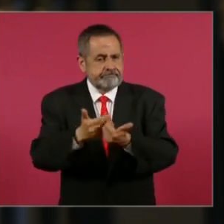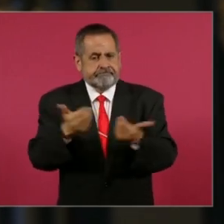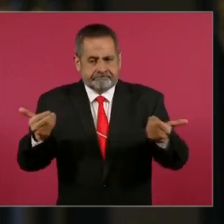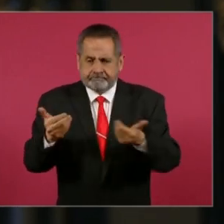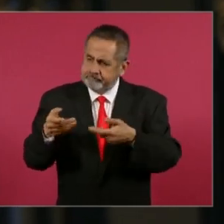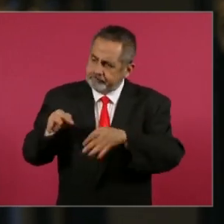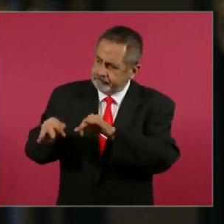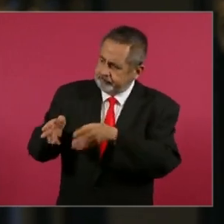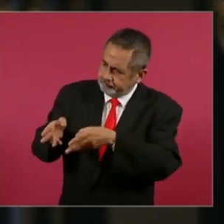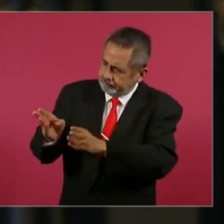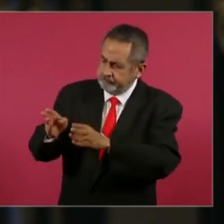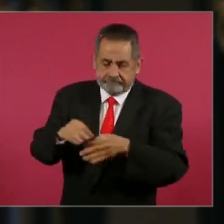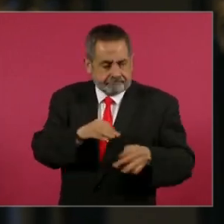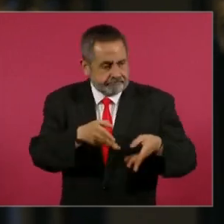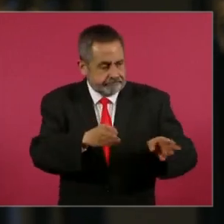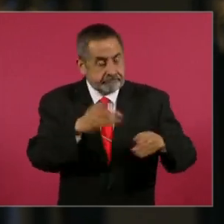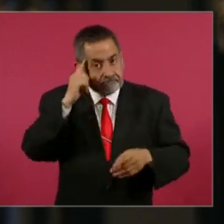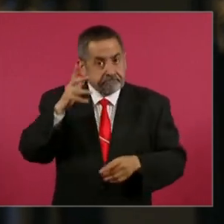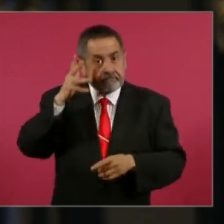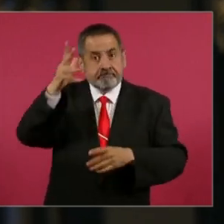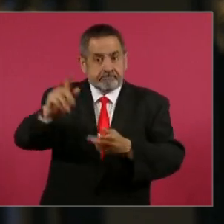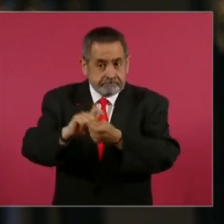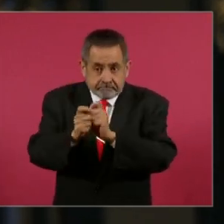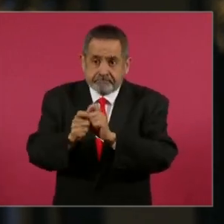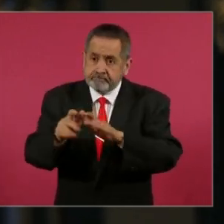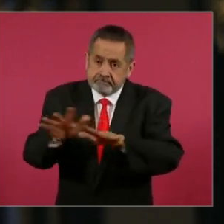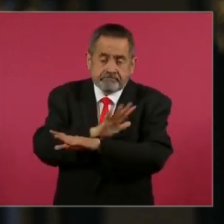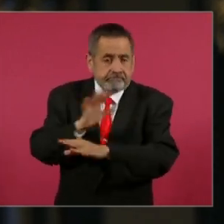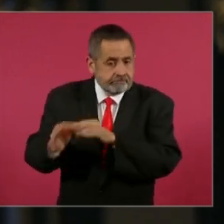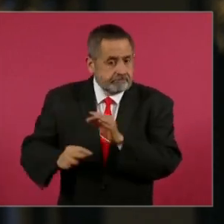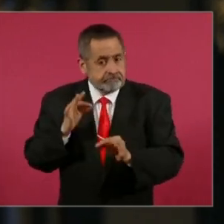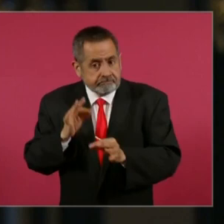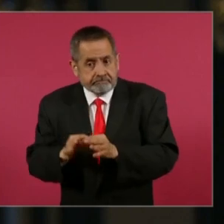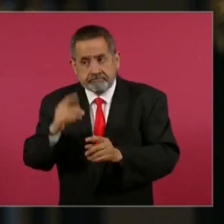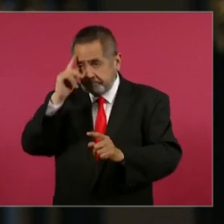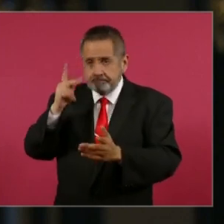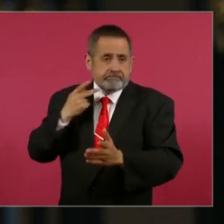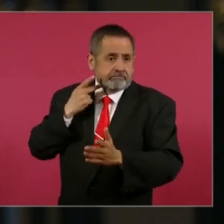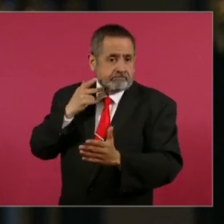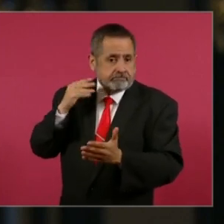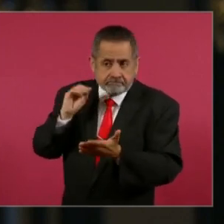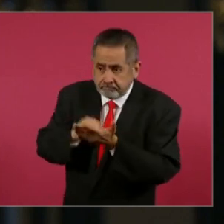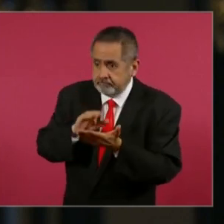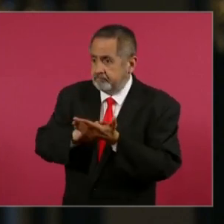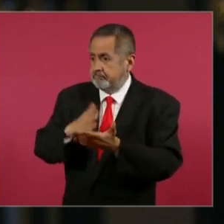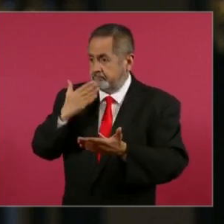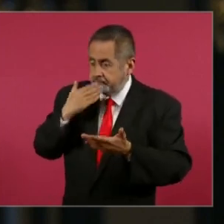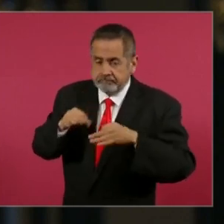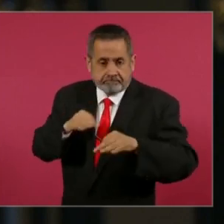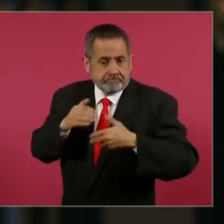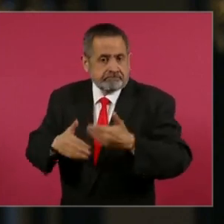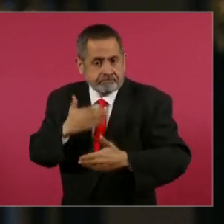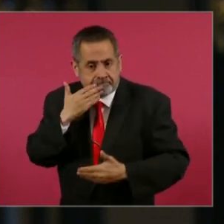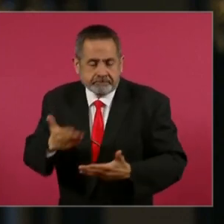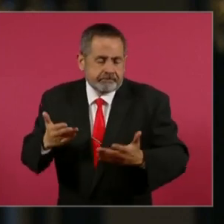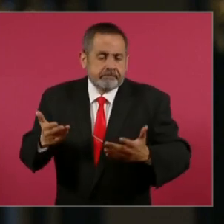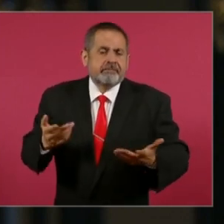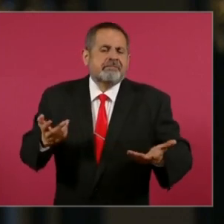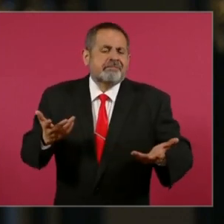buen trabajo rumbo a la transformación de México, a implementar políticas, a desarrollo, empleos, etcétera? Y